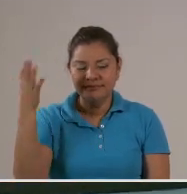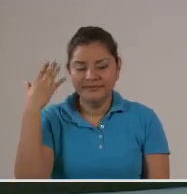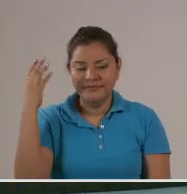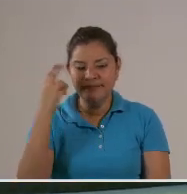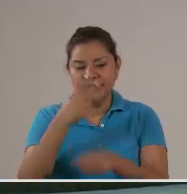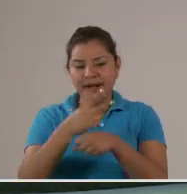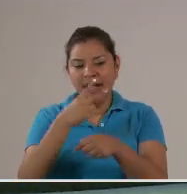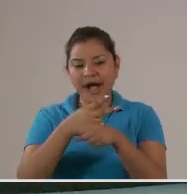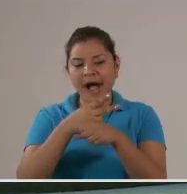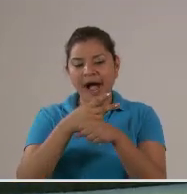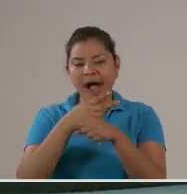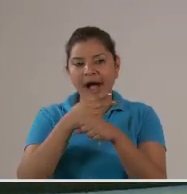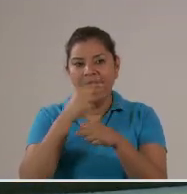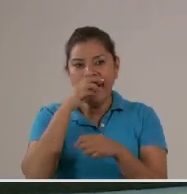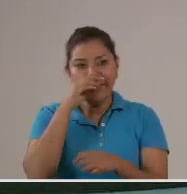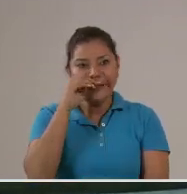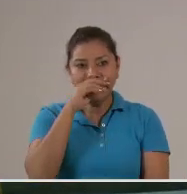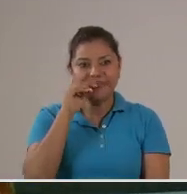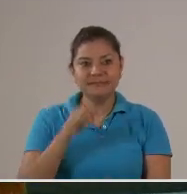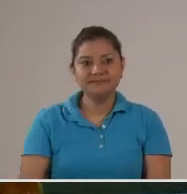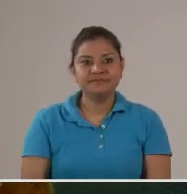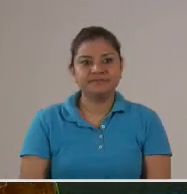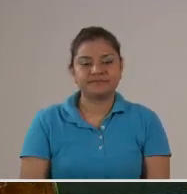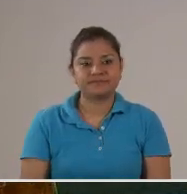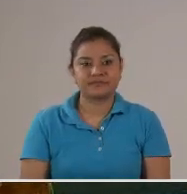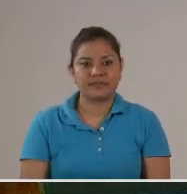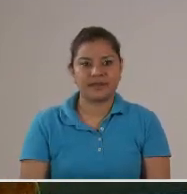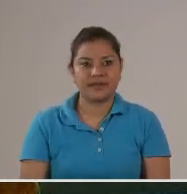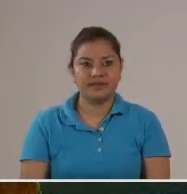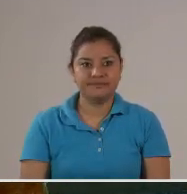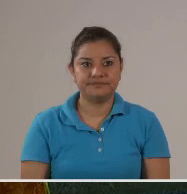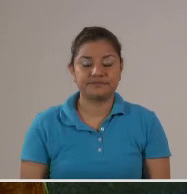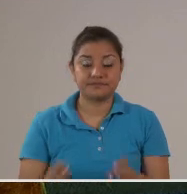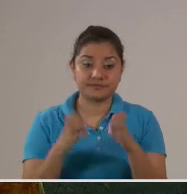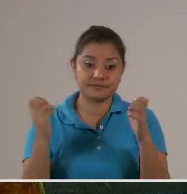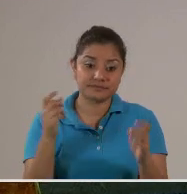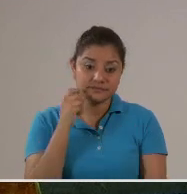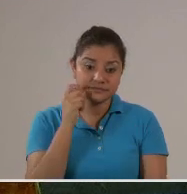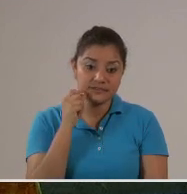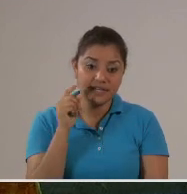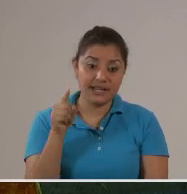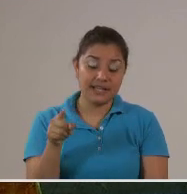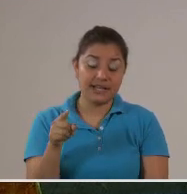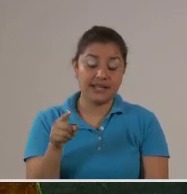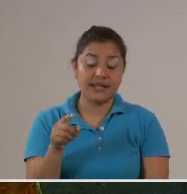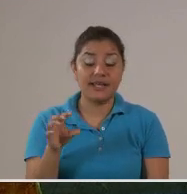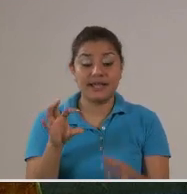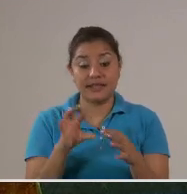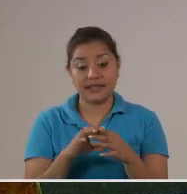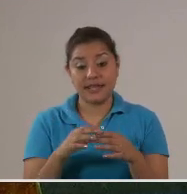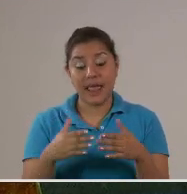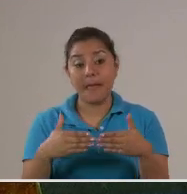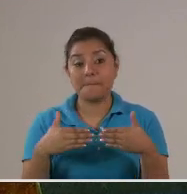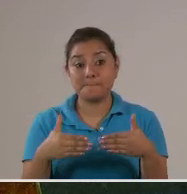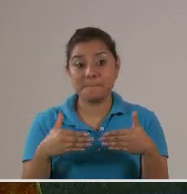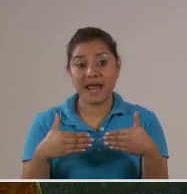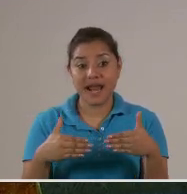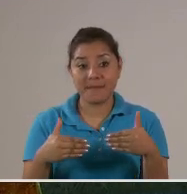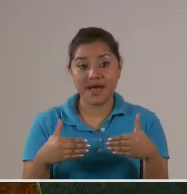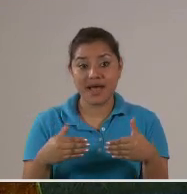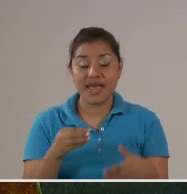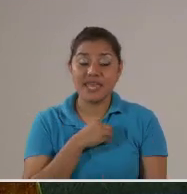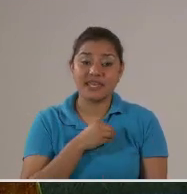y la mayoría de los que estaban ahí eran de Guatemala Y entonces él era panameño y se iba a ser ciudadano